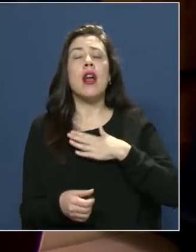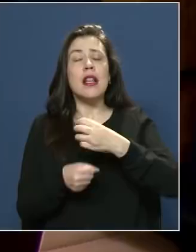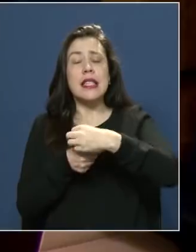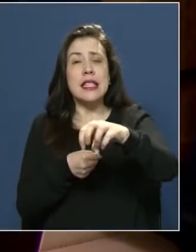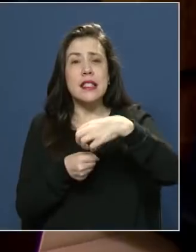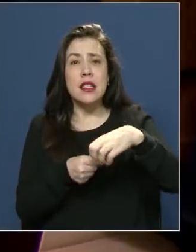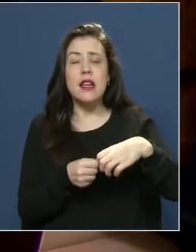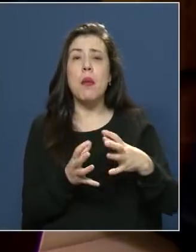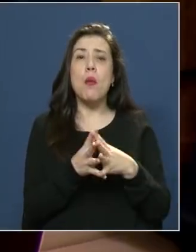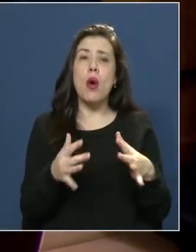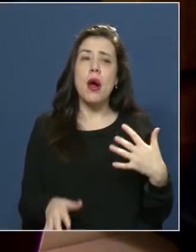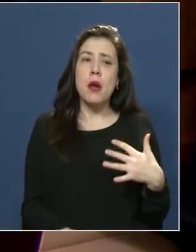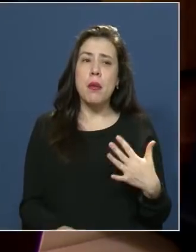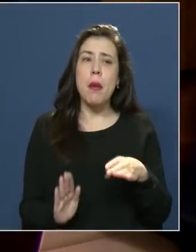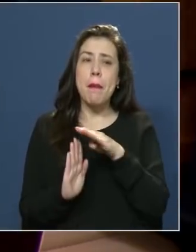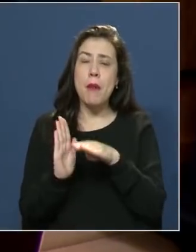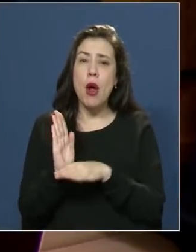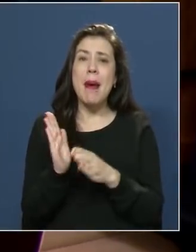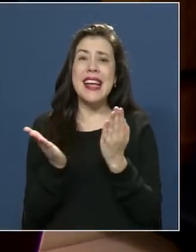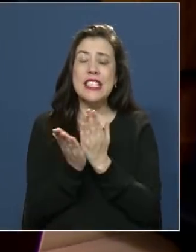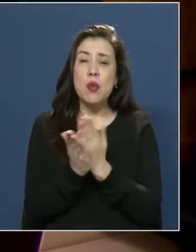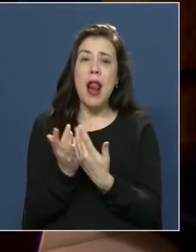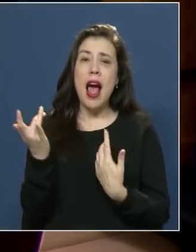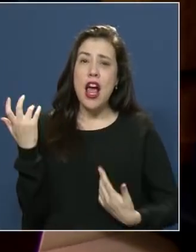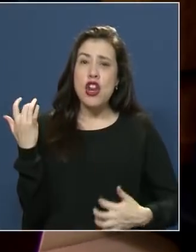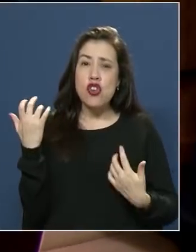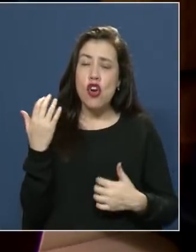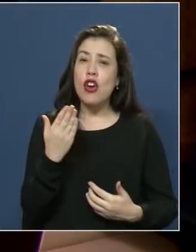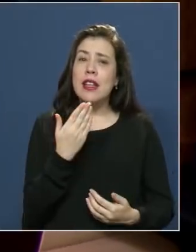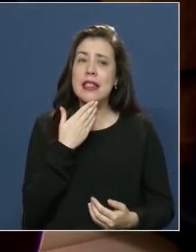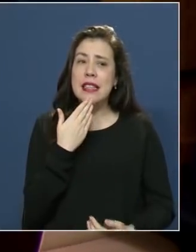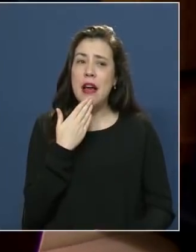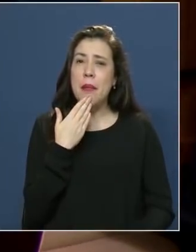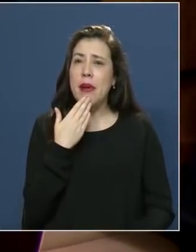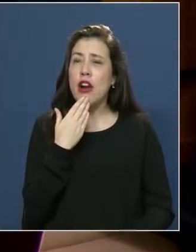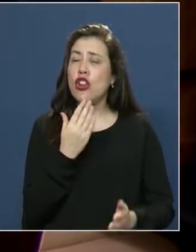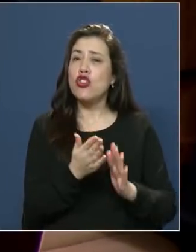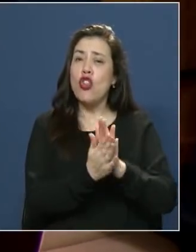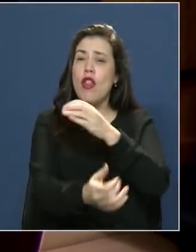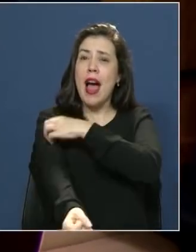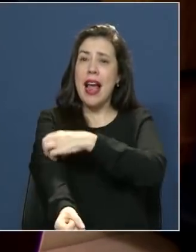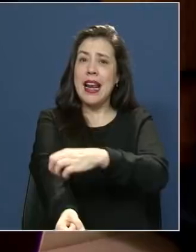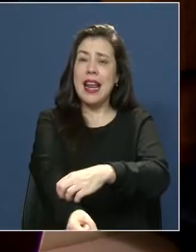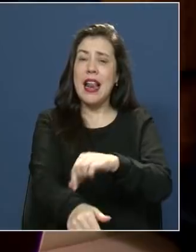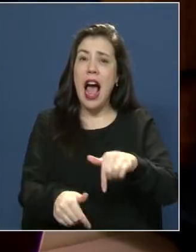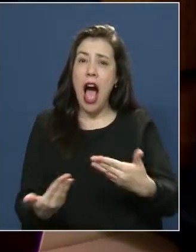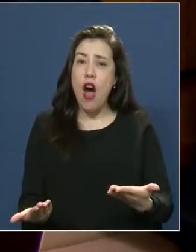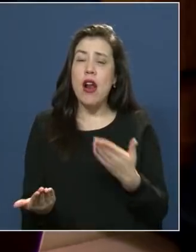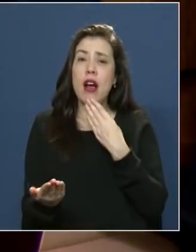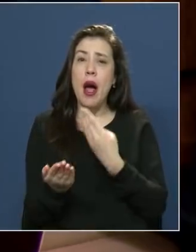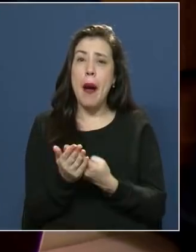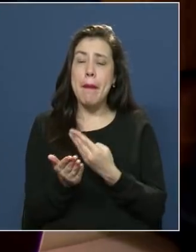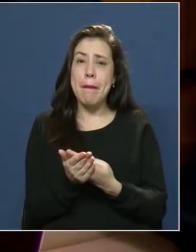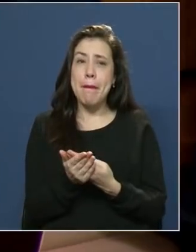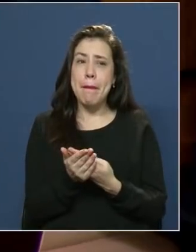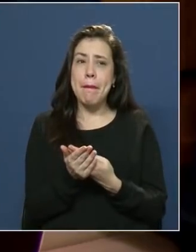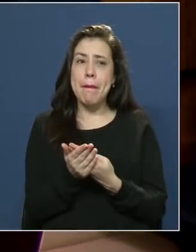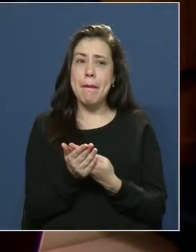muy importante que el programa Escuelas de Rock también esté en todas las regiones. Hoy día también aprovecho estas